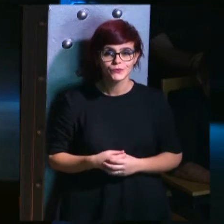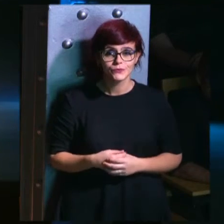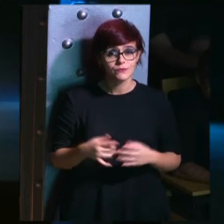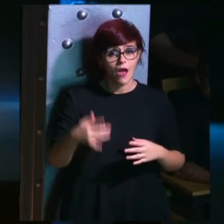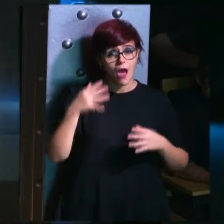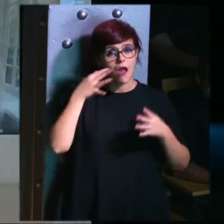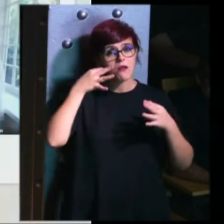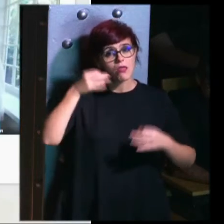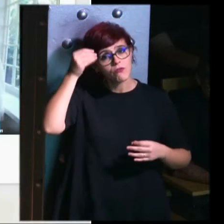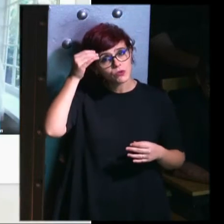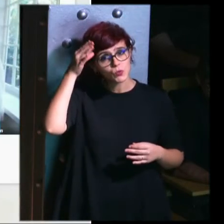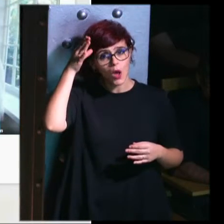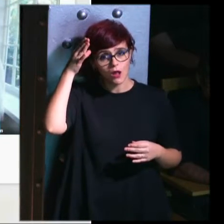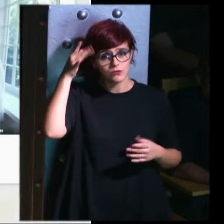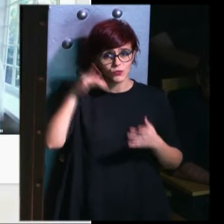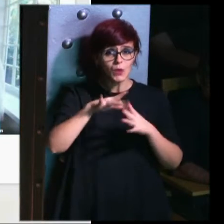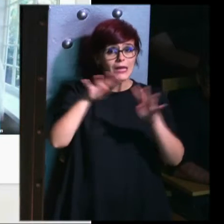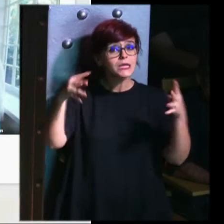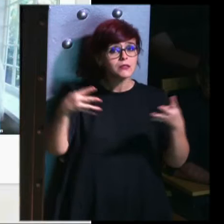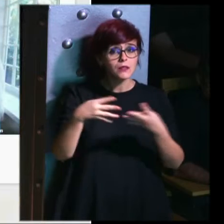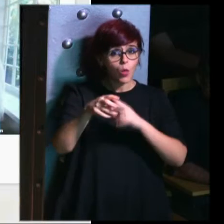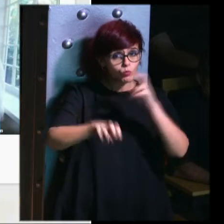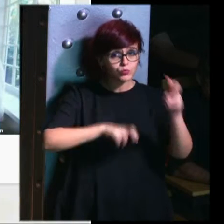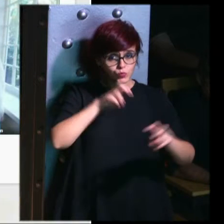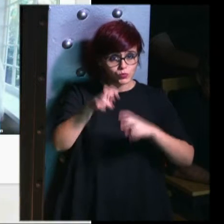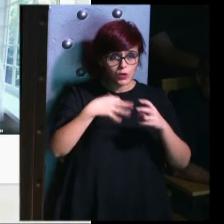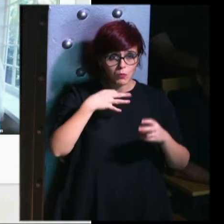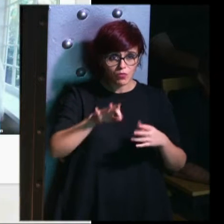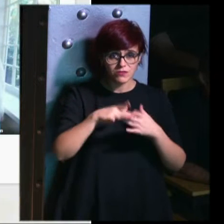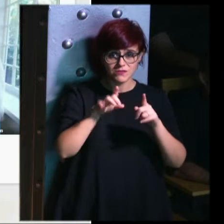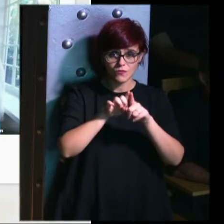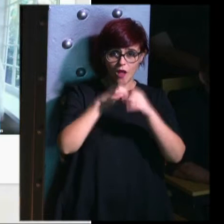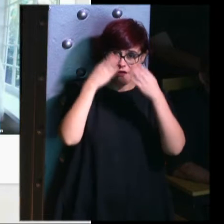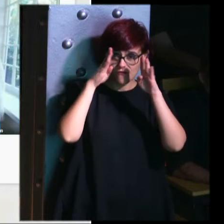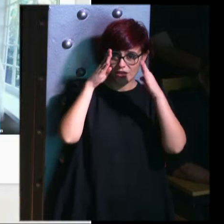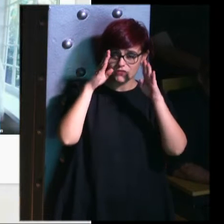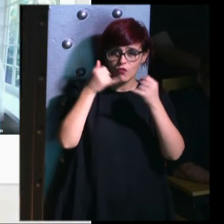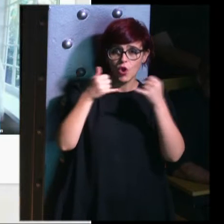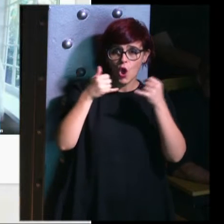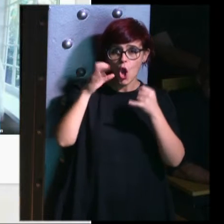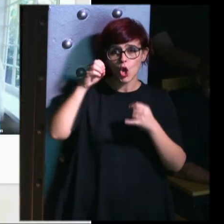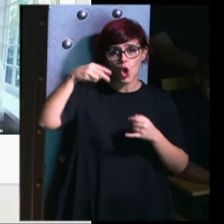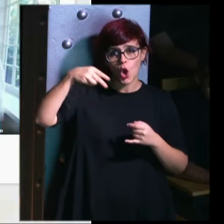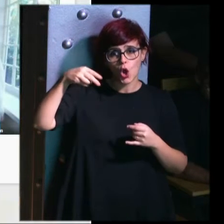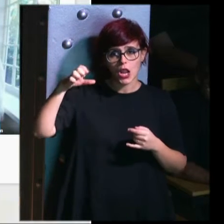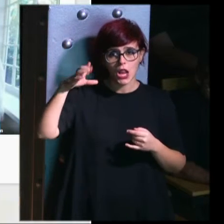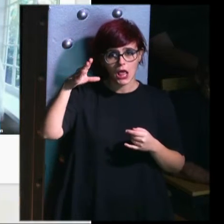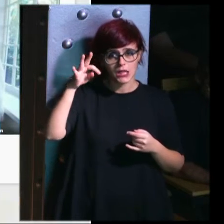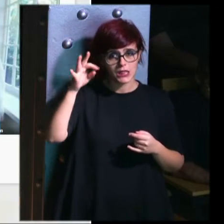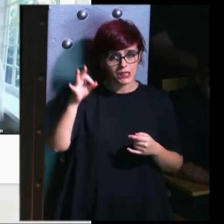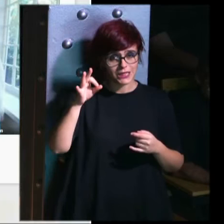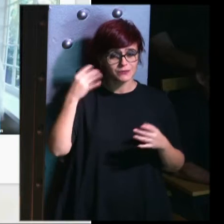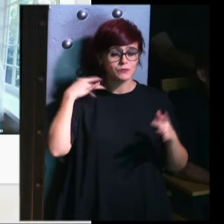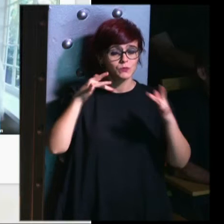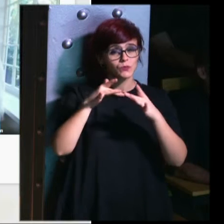realidades virtuales. Esto lo podéis buscar en Internet, esto en Facebook Connect, en el último evento que hizo Mark Zuckerberg.